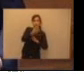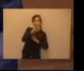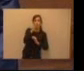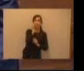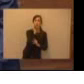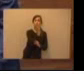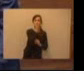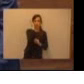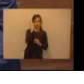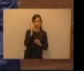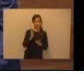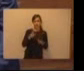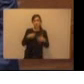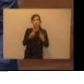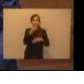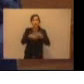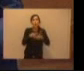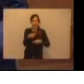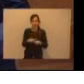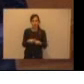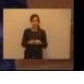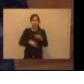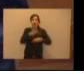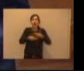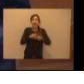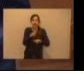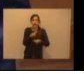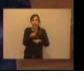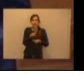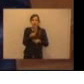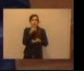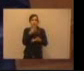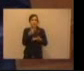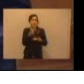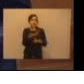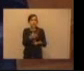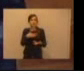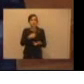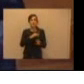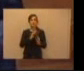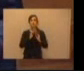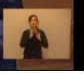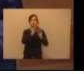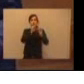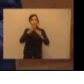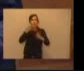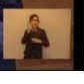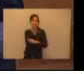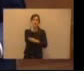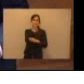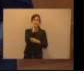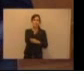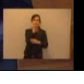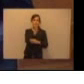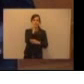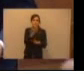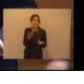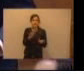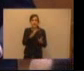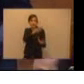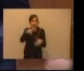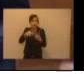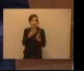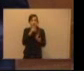sí, lo hace con ese talante linchador que les caracteriza. Y efectivamente, para ser una